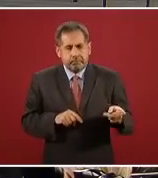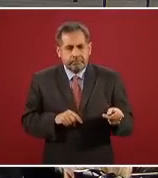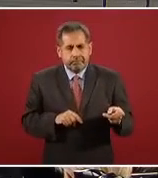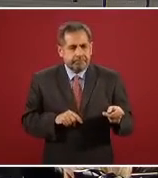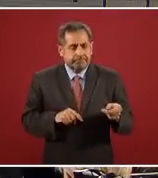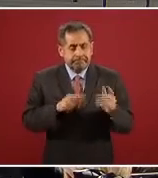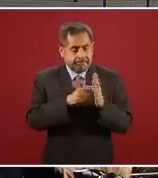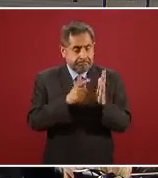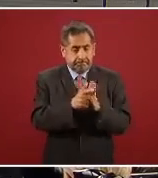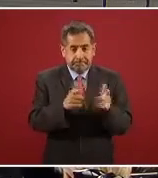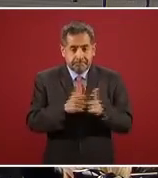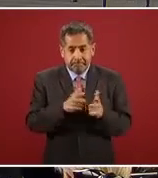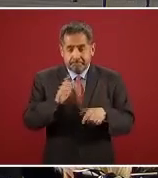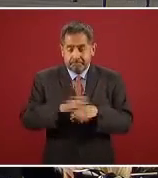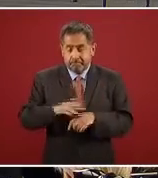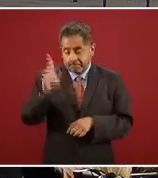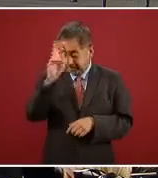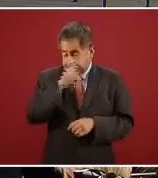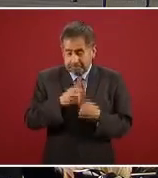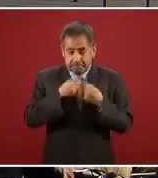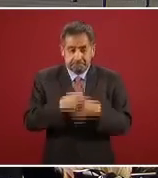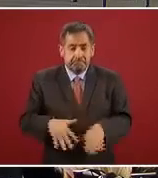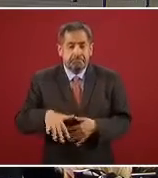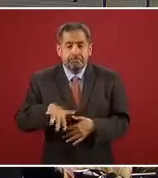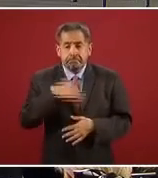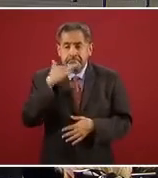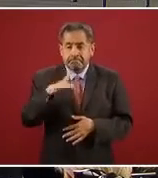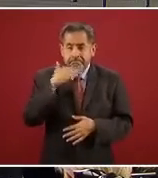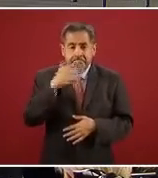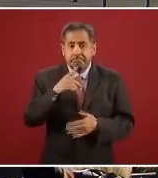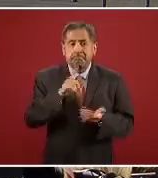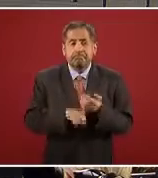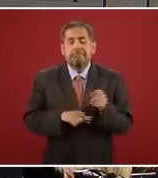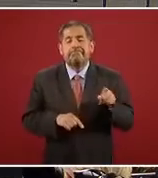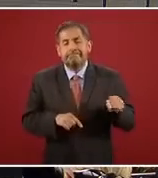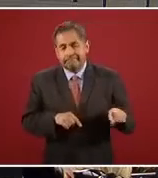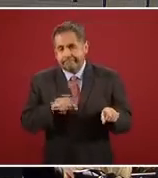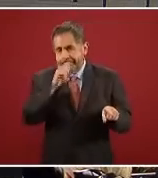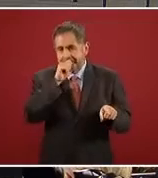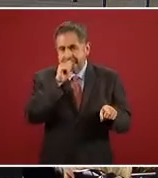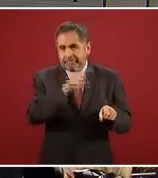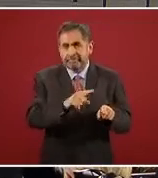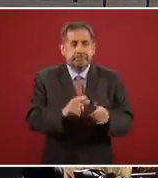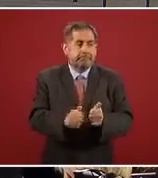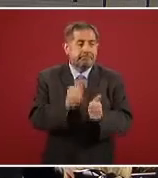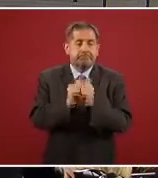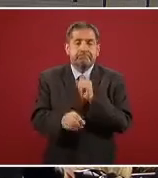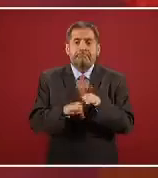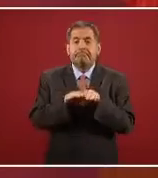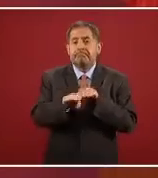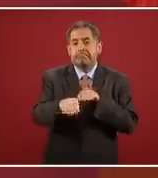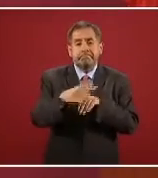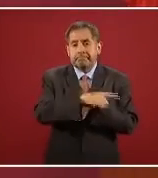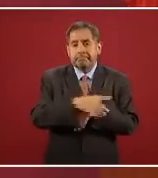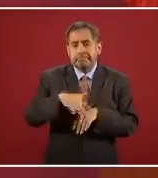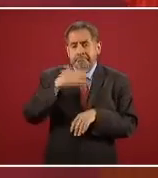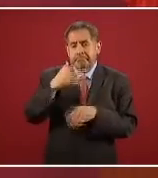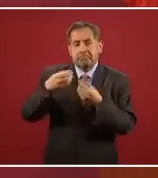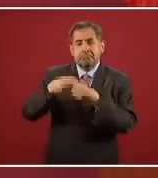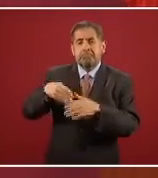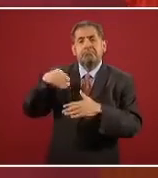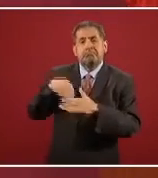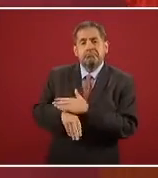entre los grupos más afectados por la corrupción de naturaleza política es particularmente el sector carretero, que ha hecho énfasis